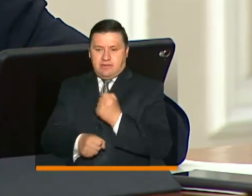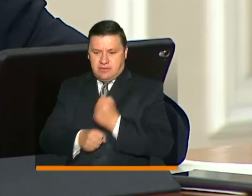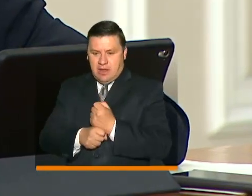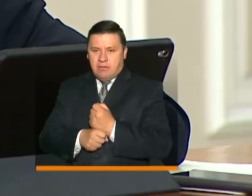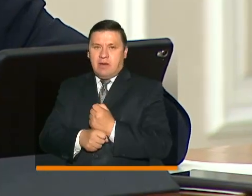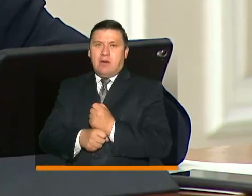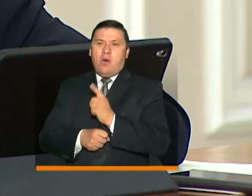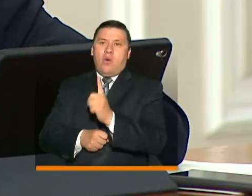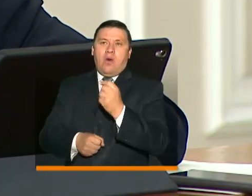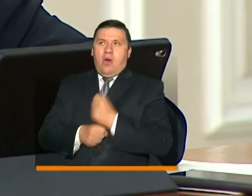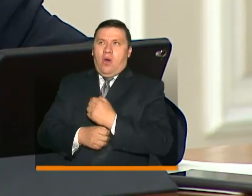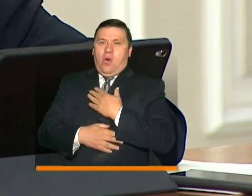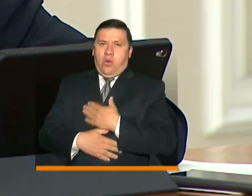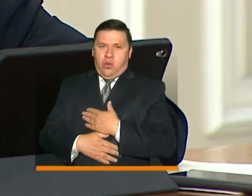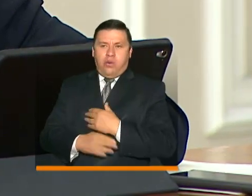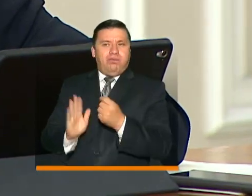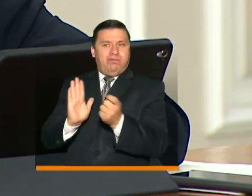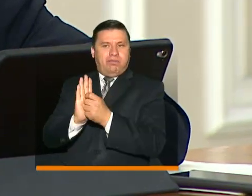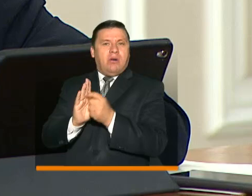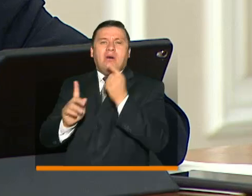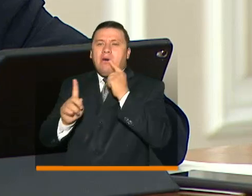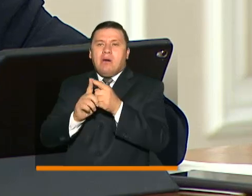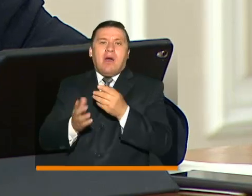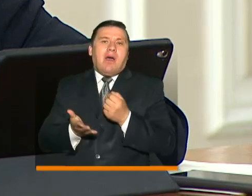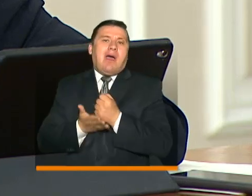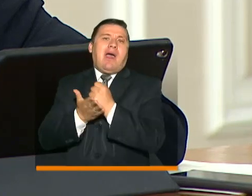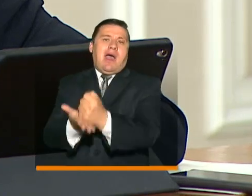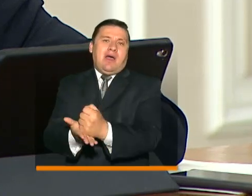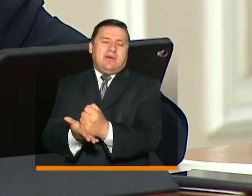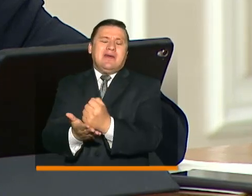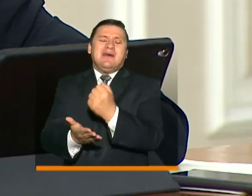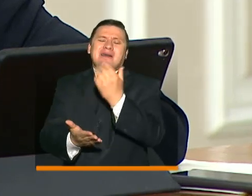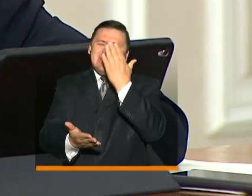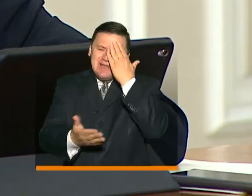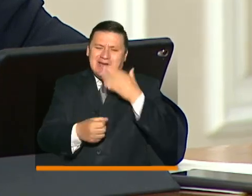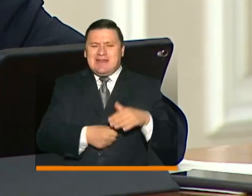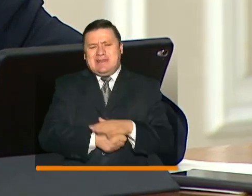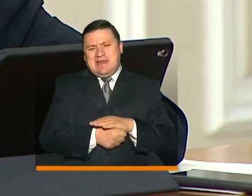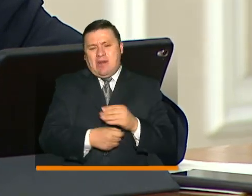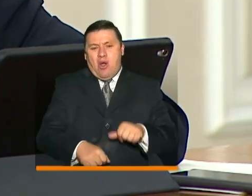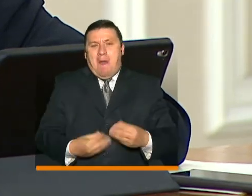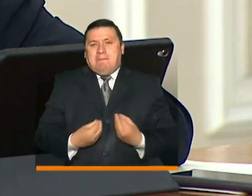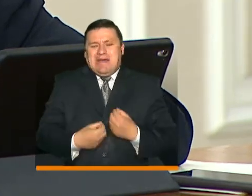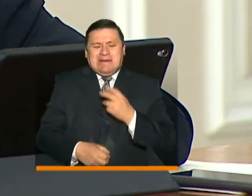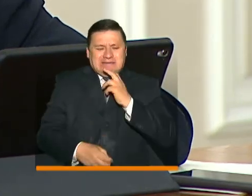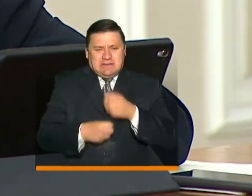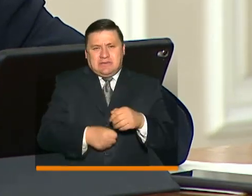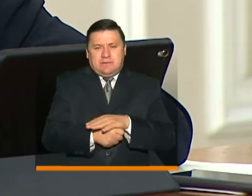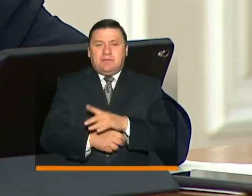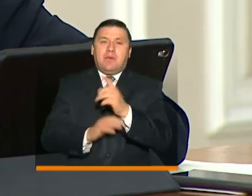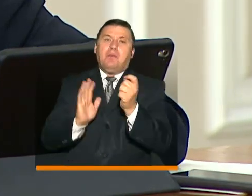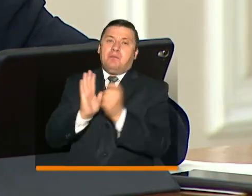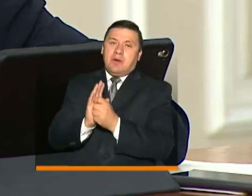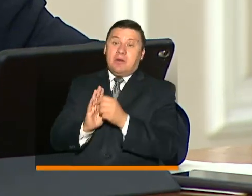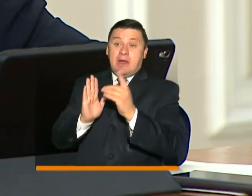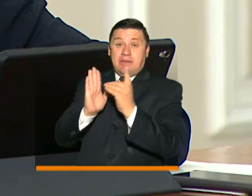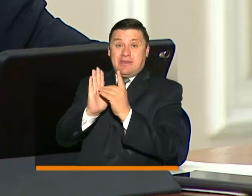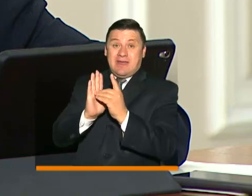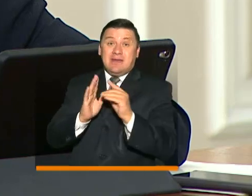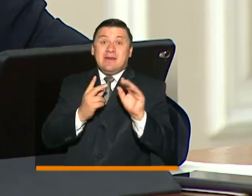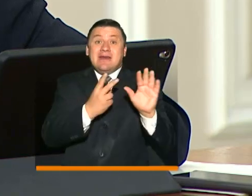los trabajadores en el sentido de ayudarlos en esta época tan complicada que estamos viviendo. Y por eso hoy con el